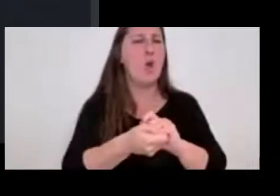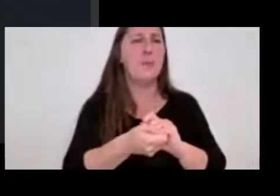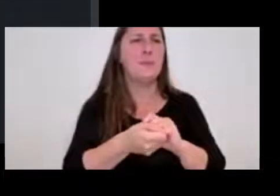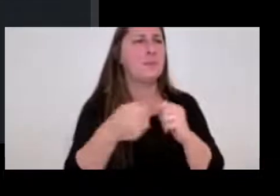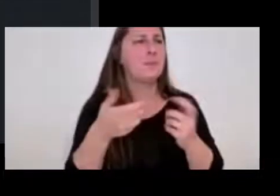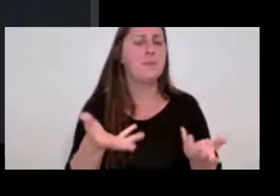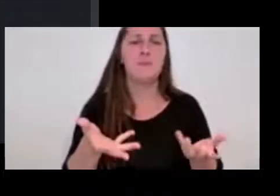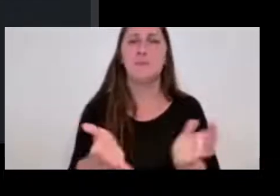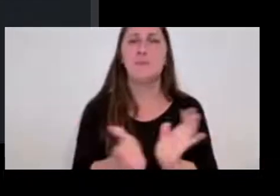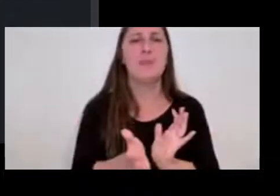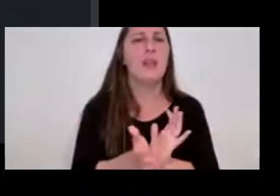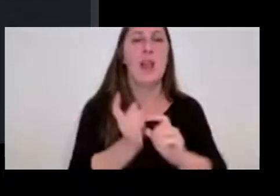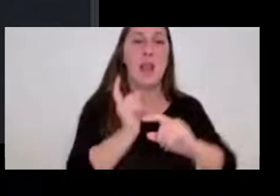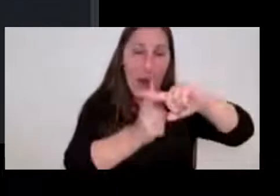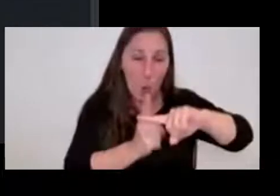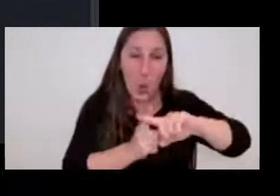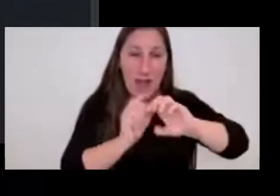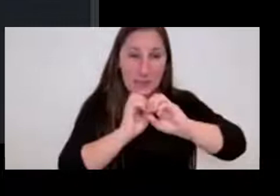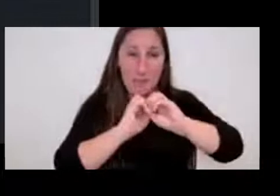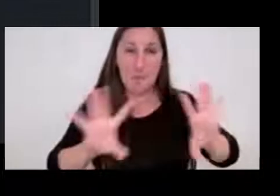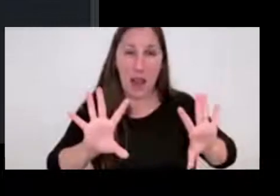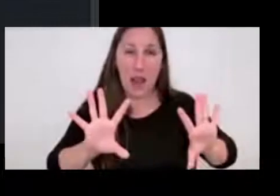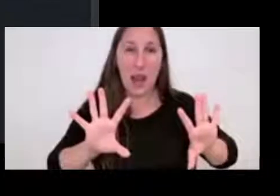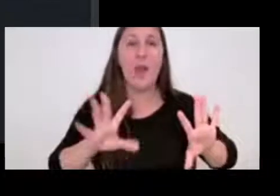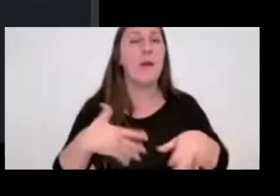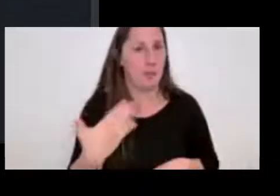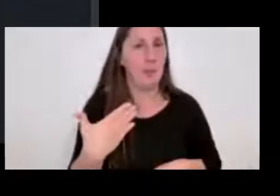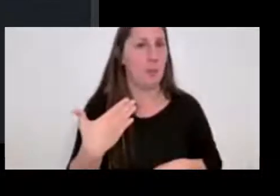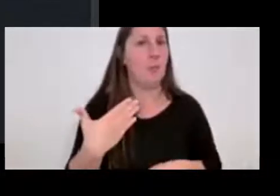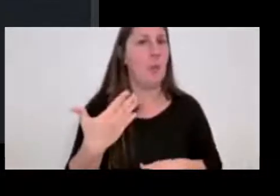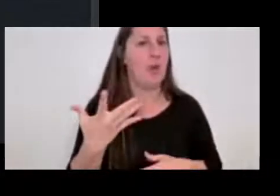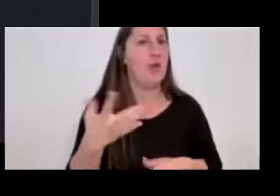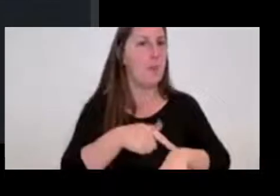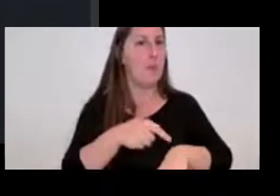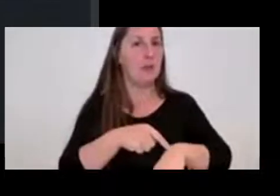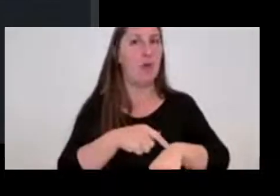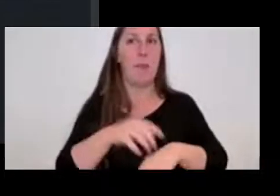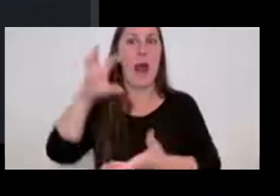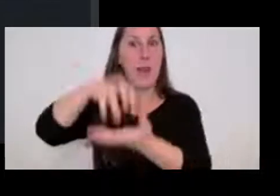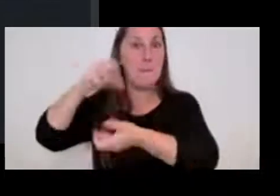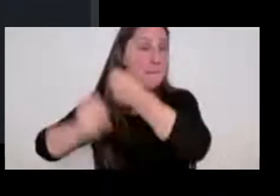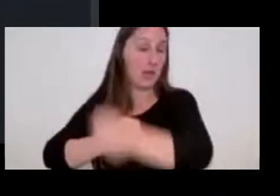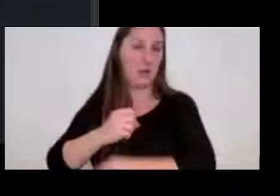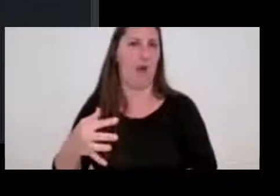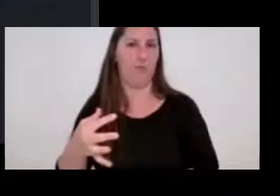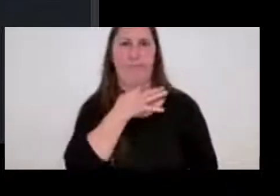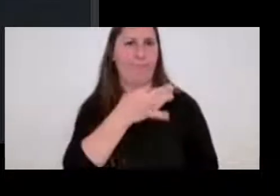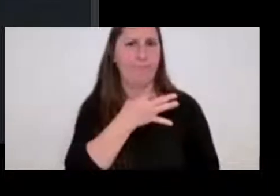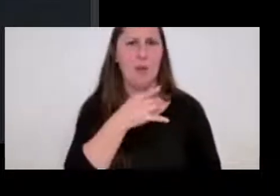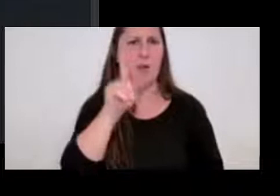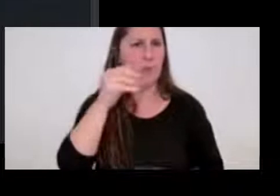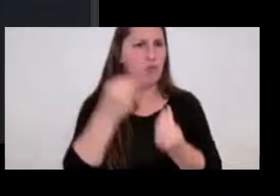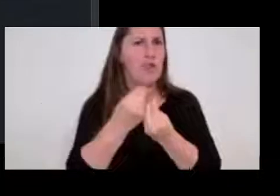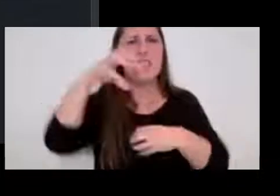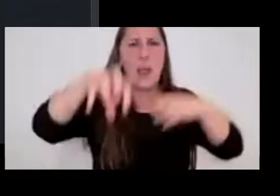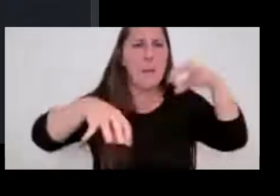no calcula bien las cosas, en ese caso, puede llevar a una situación complicada para la empresa. Hubo empresas que estuvieron muy mal, porque